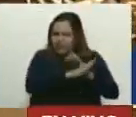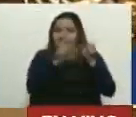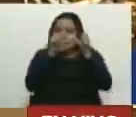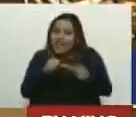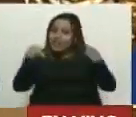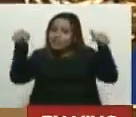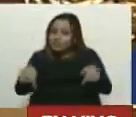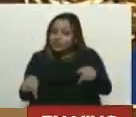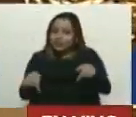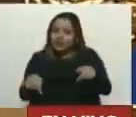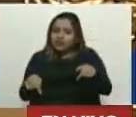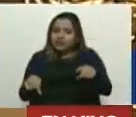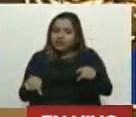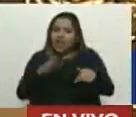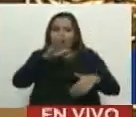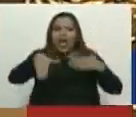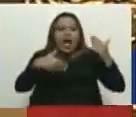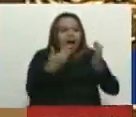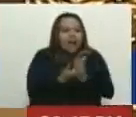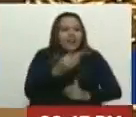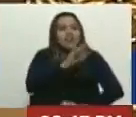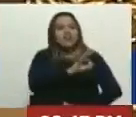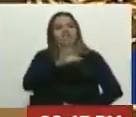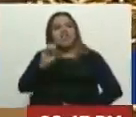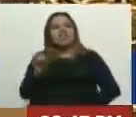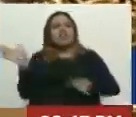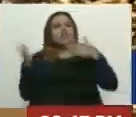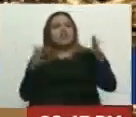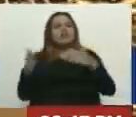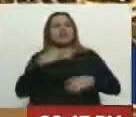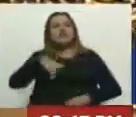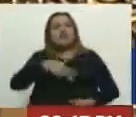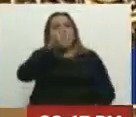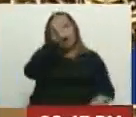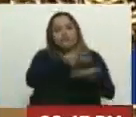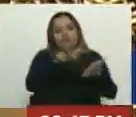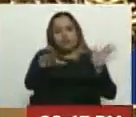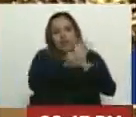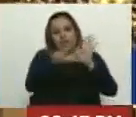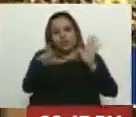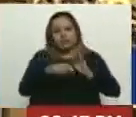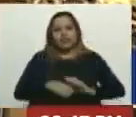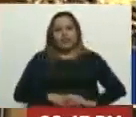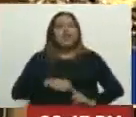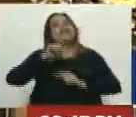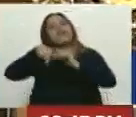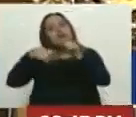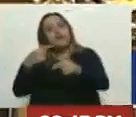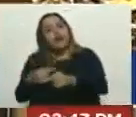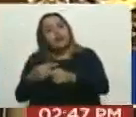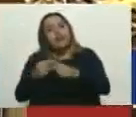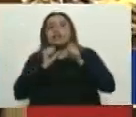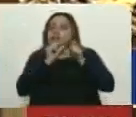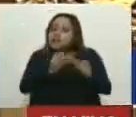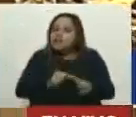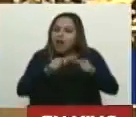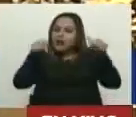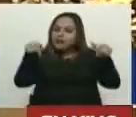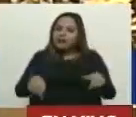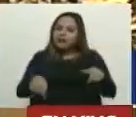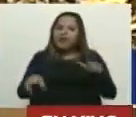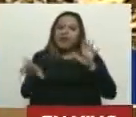aquí hasta que el 30 de marzo tengamos sancionada la ley. Y después síganse quedando para